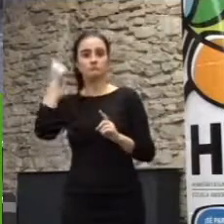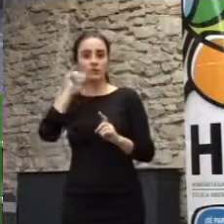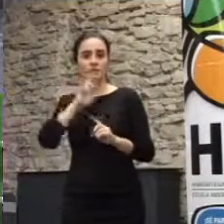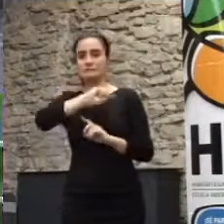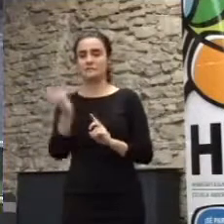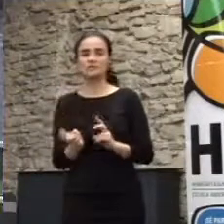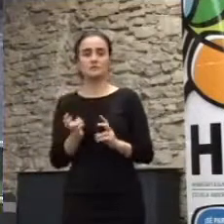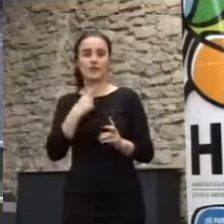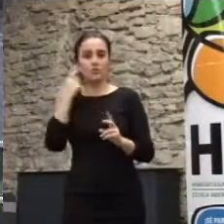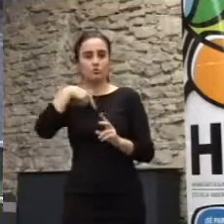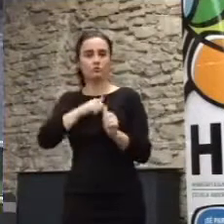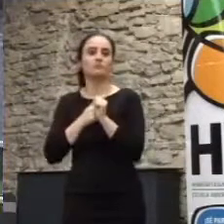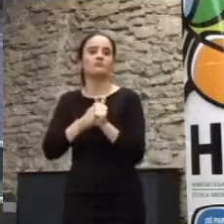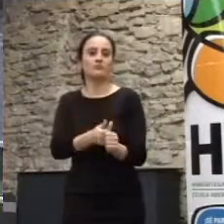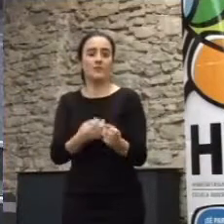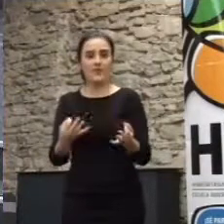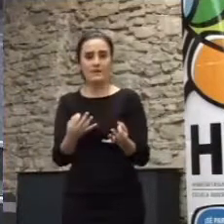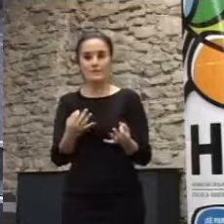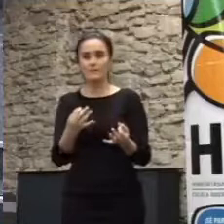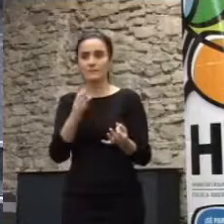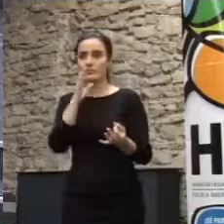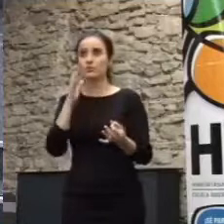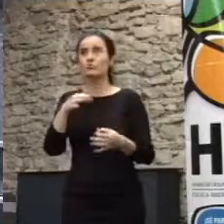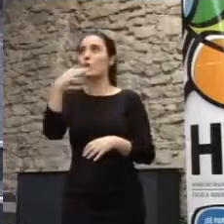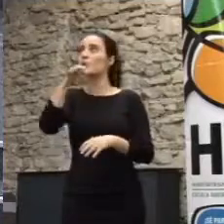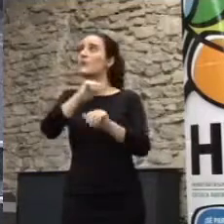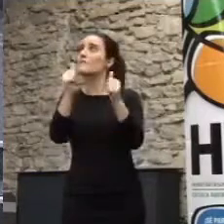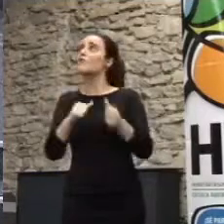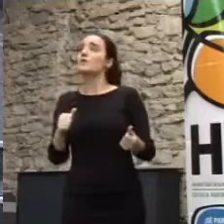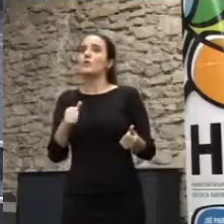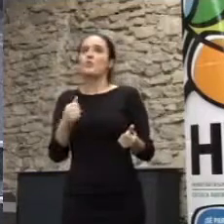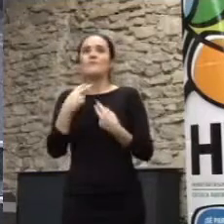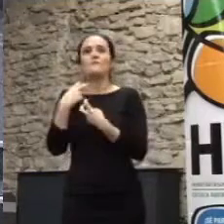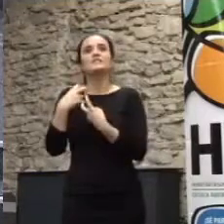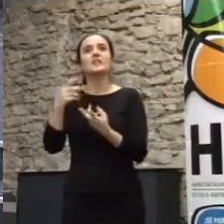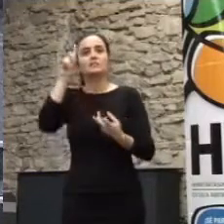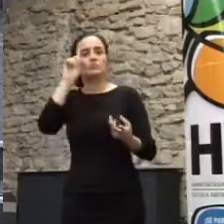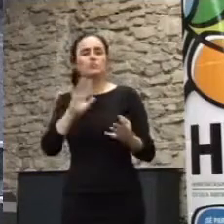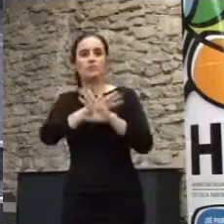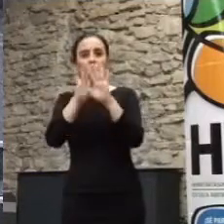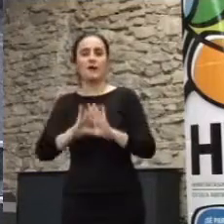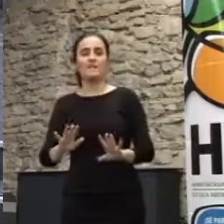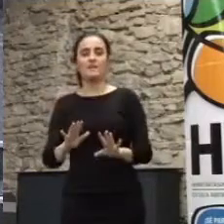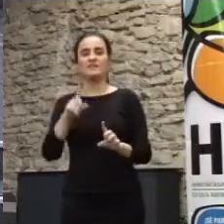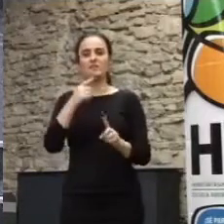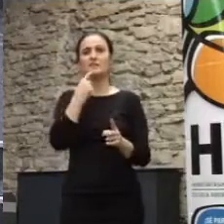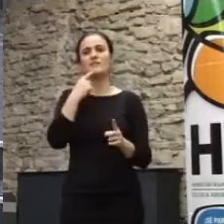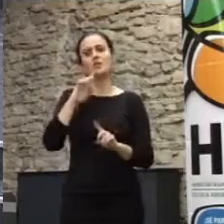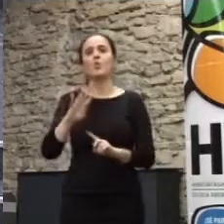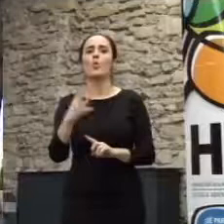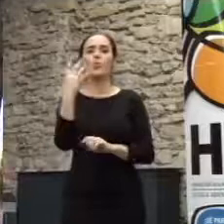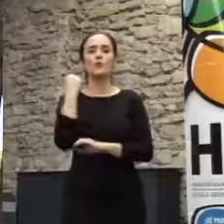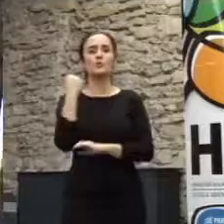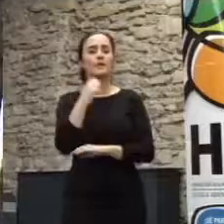la única forma de, iba a decir fiscalización, quizá no es la palabra, pero por algo se la llamaba la prensa cuarto poder, ¿no? Una de